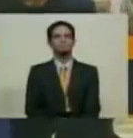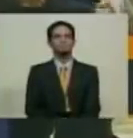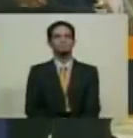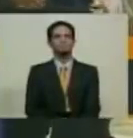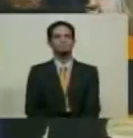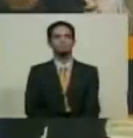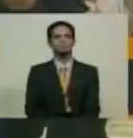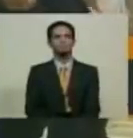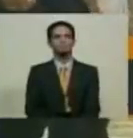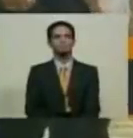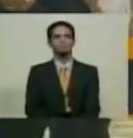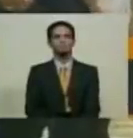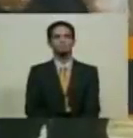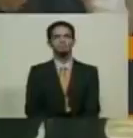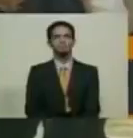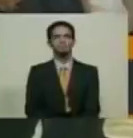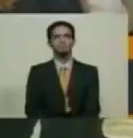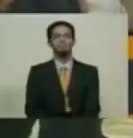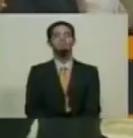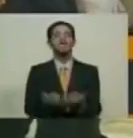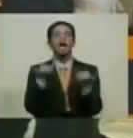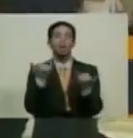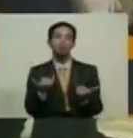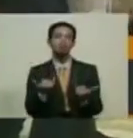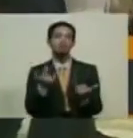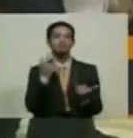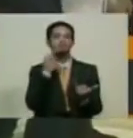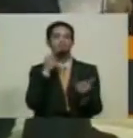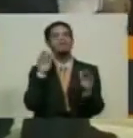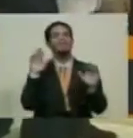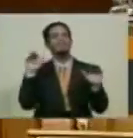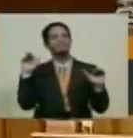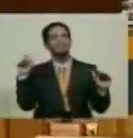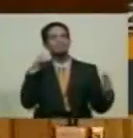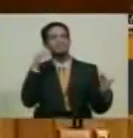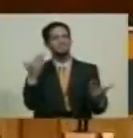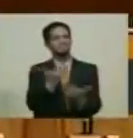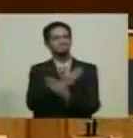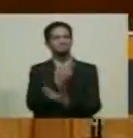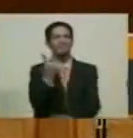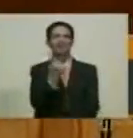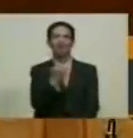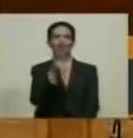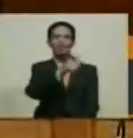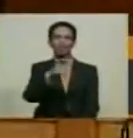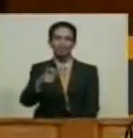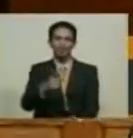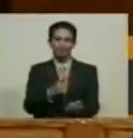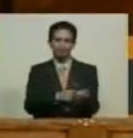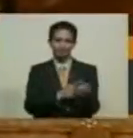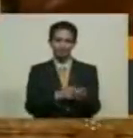Bueno, mira, vamos a despedir con otro abrazo a estos compañeros.